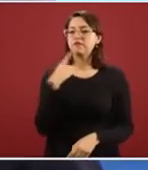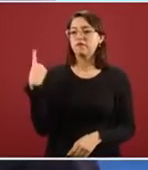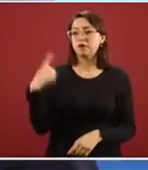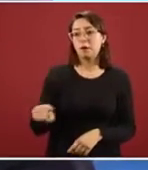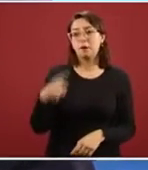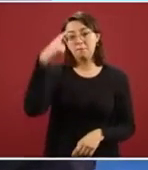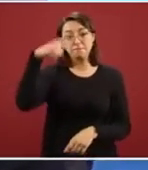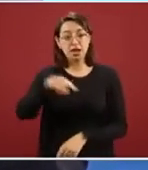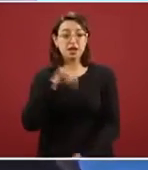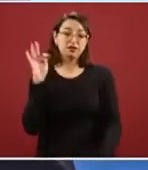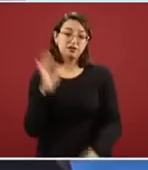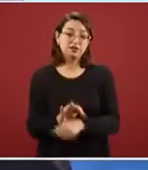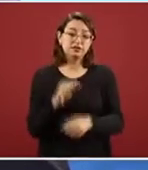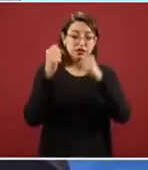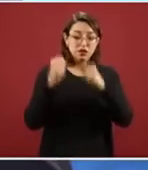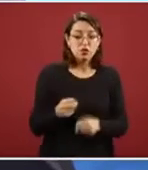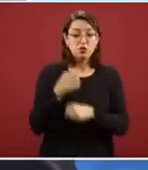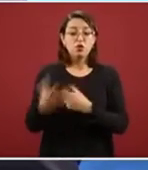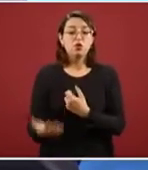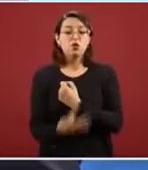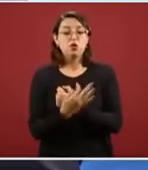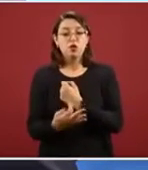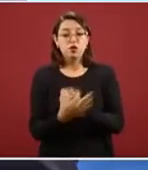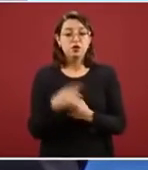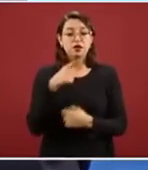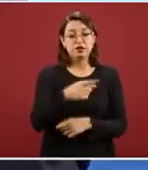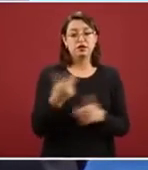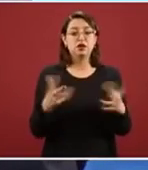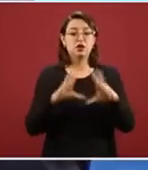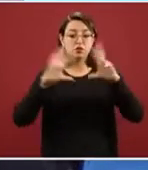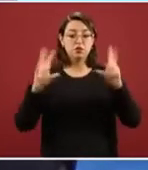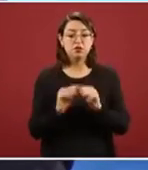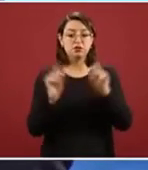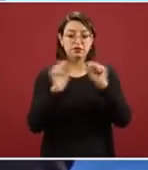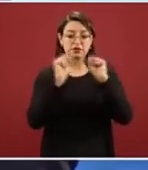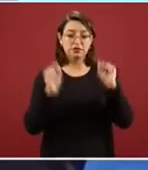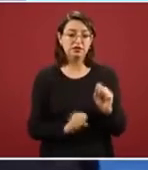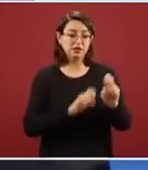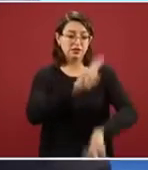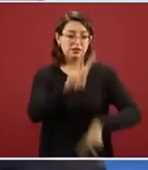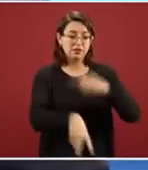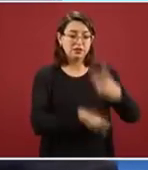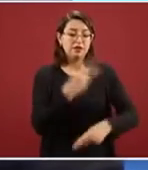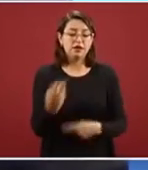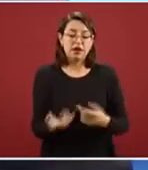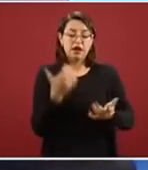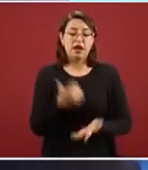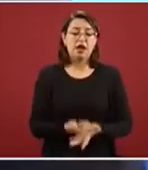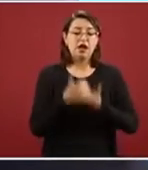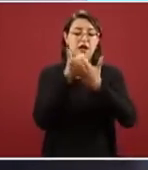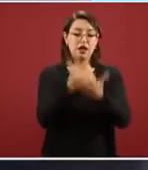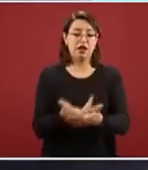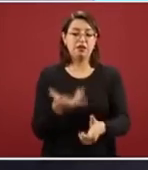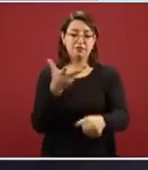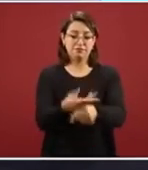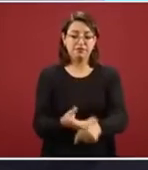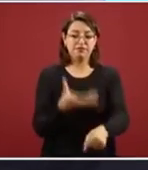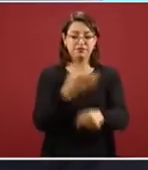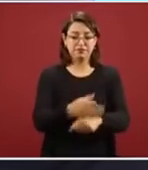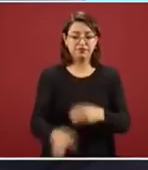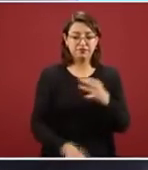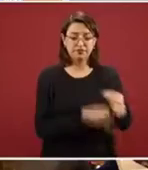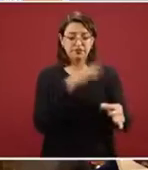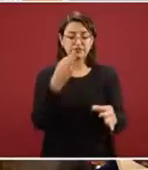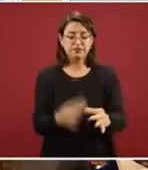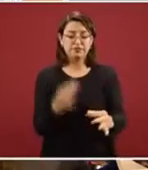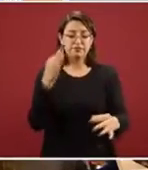salvo justamente para que los integrantes del sistema podamos acudir en auxilio y podamos reparar con